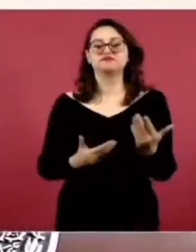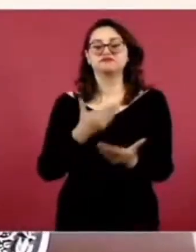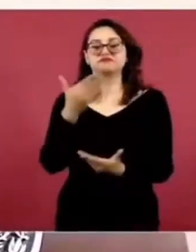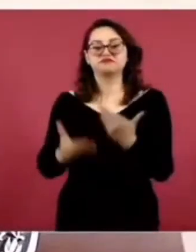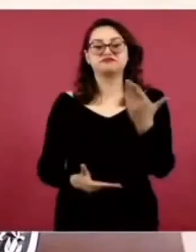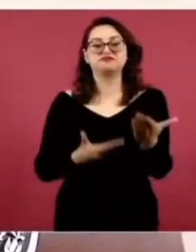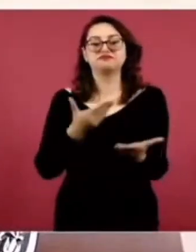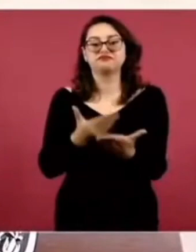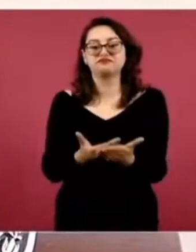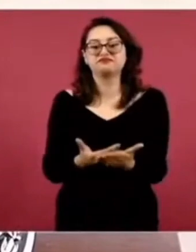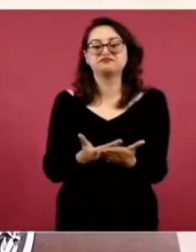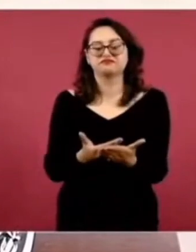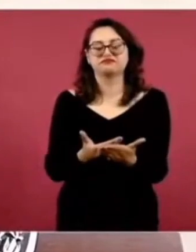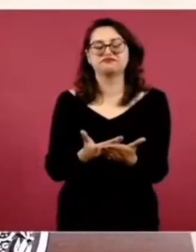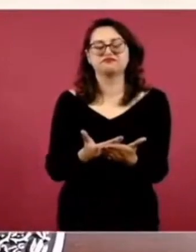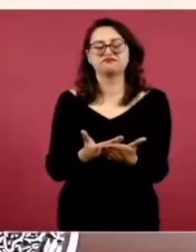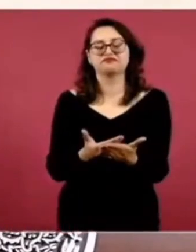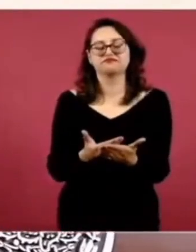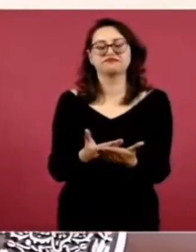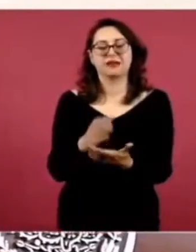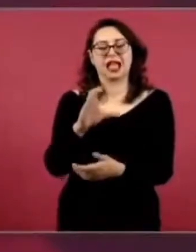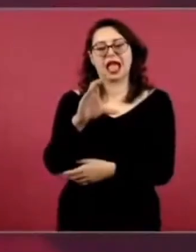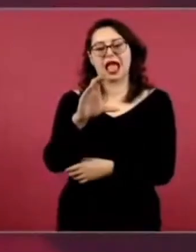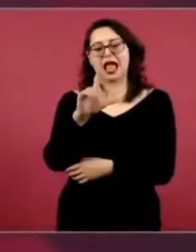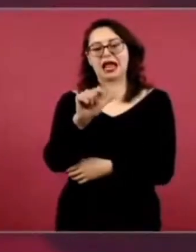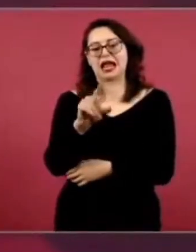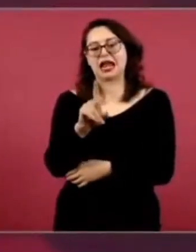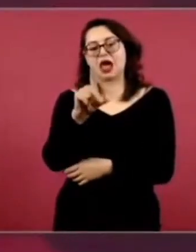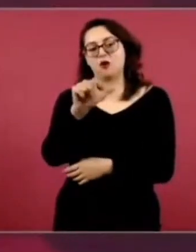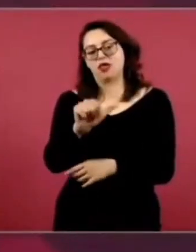conozco muy bien a Claudia.